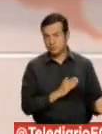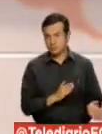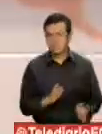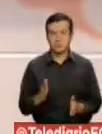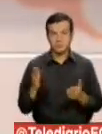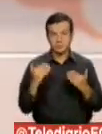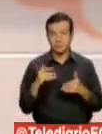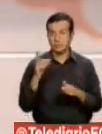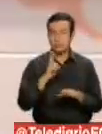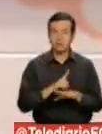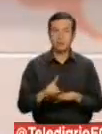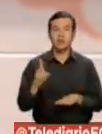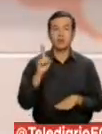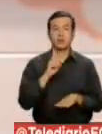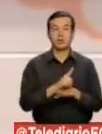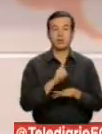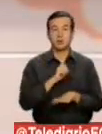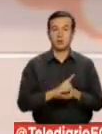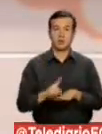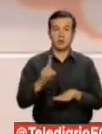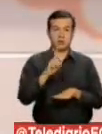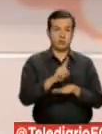la directora